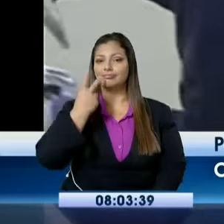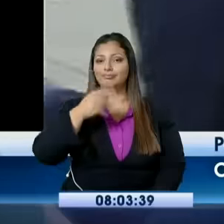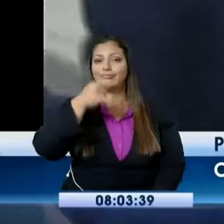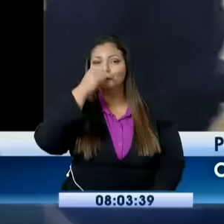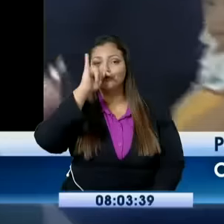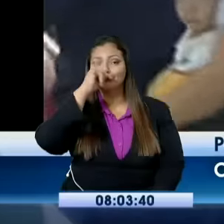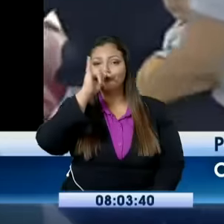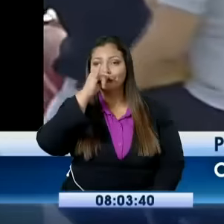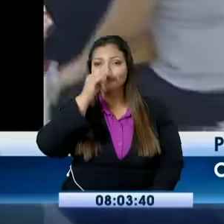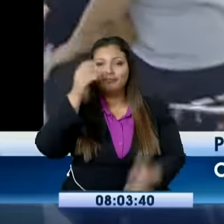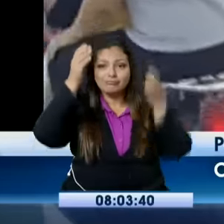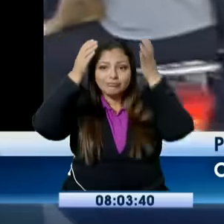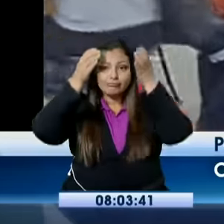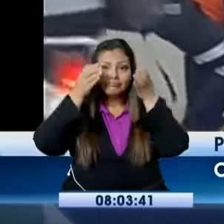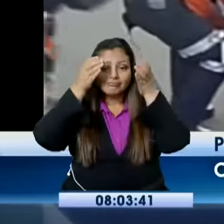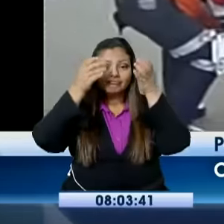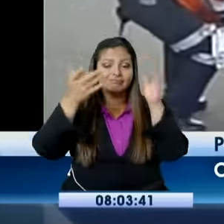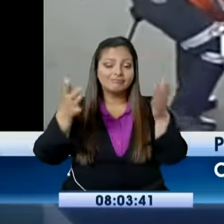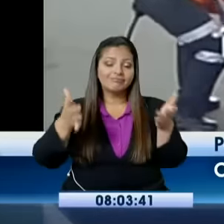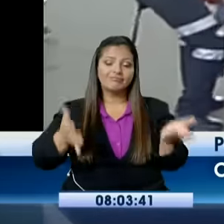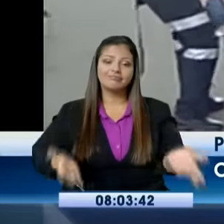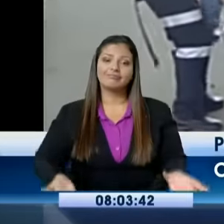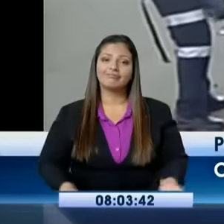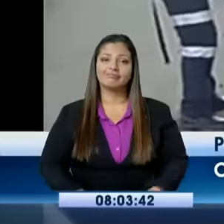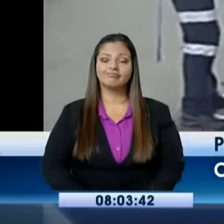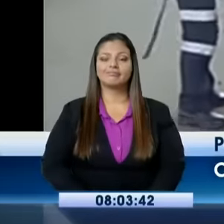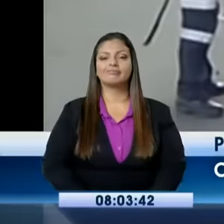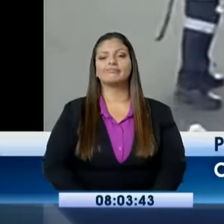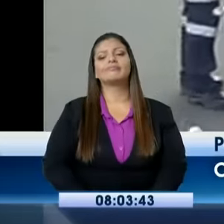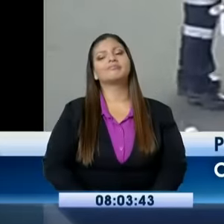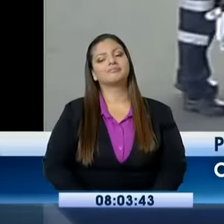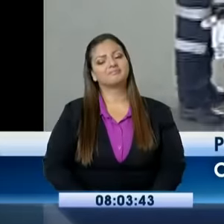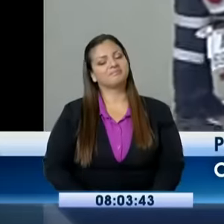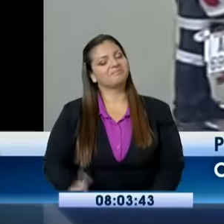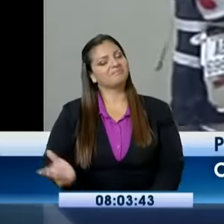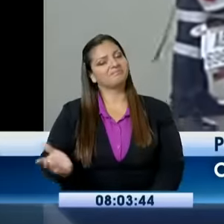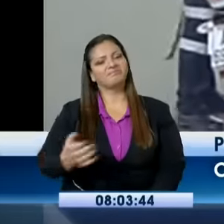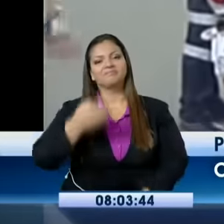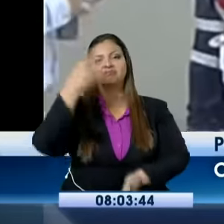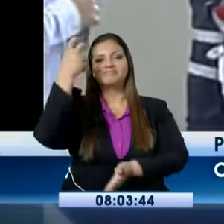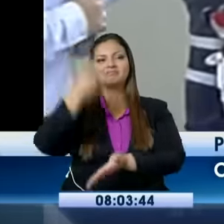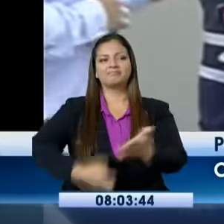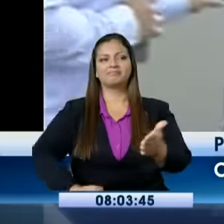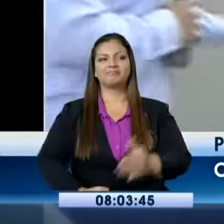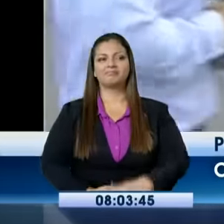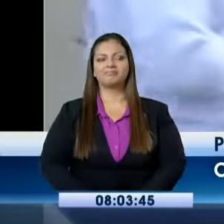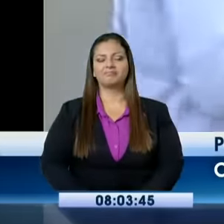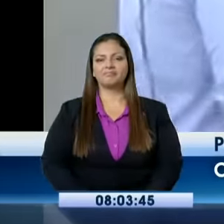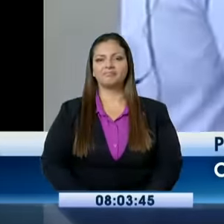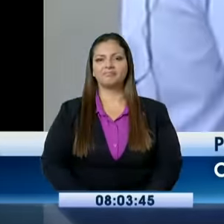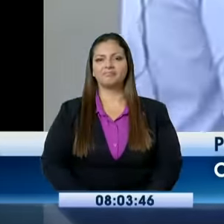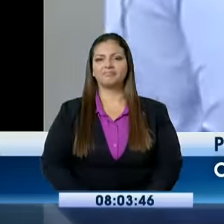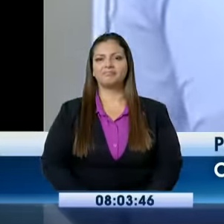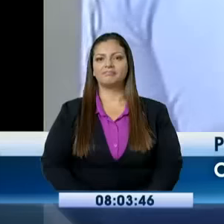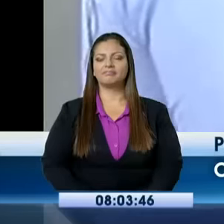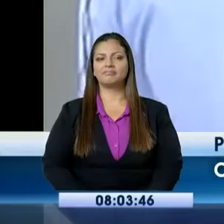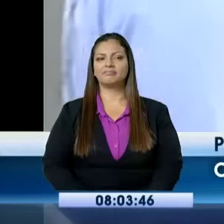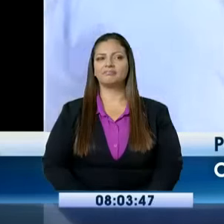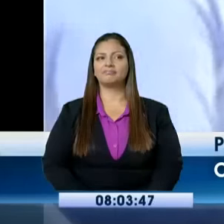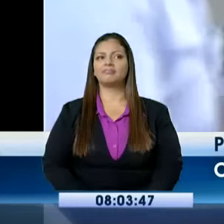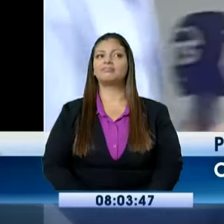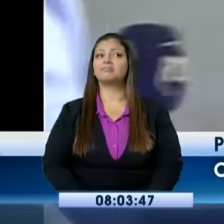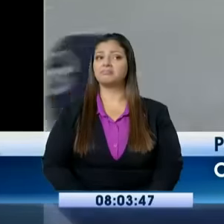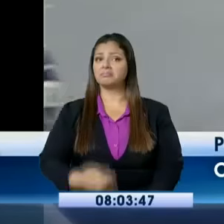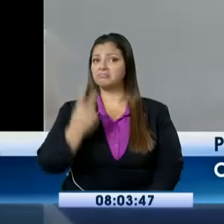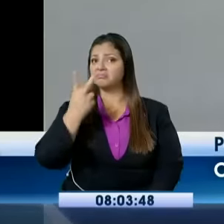desafortunadamente, bueno, el señor ya fue multado y tienen que tener previsto eso. Miren, el señor, por ejemplo, aquí tiene su placa. Tiene